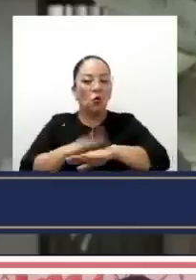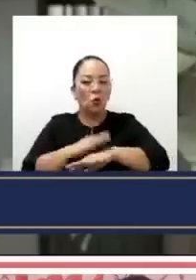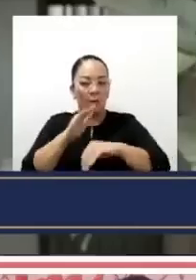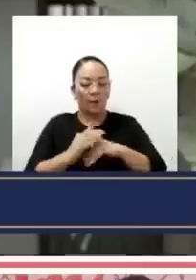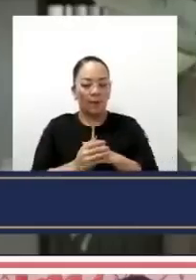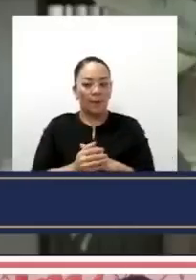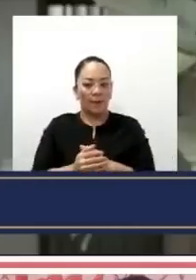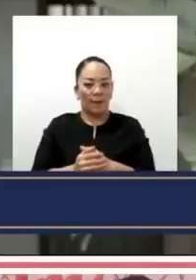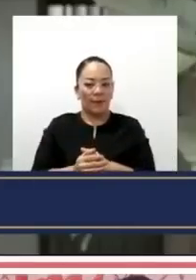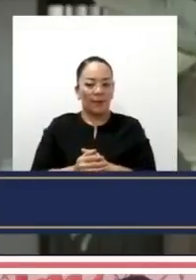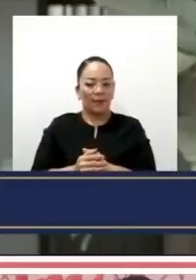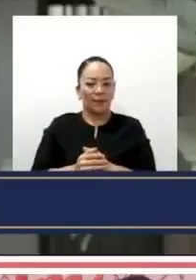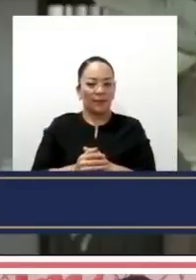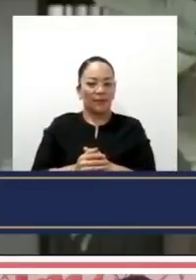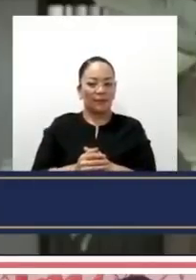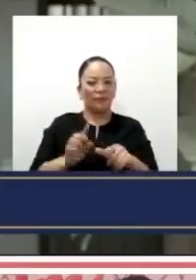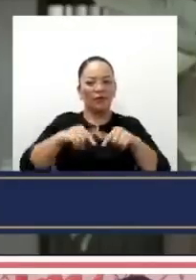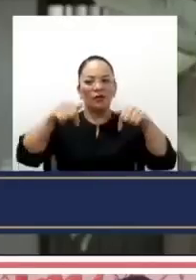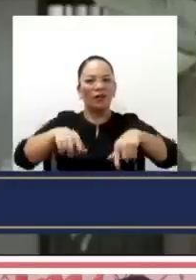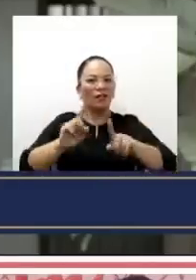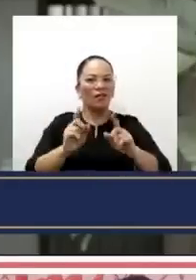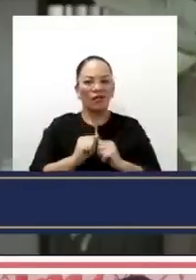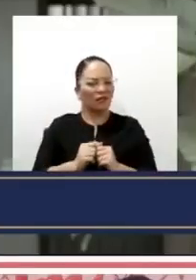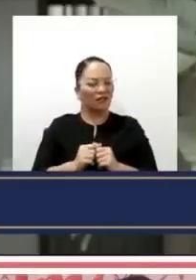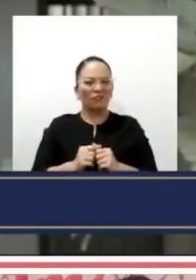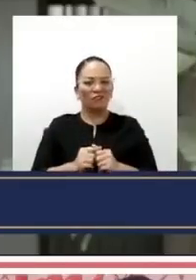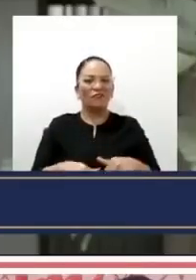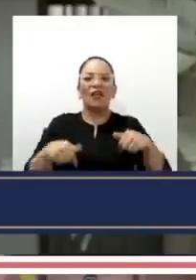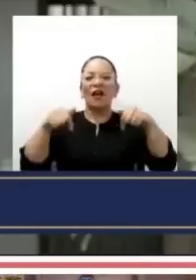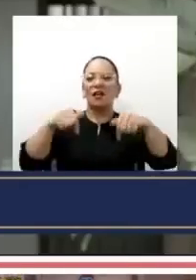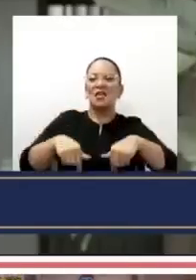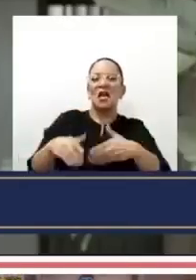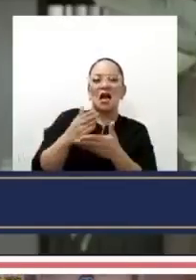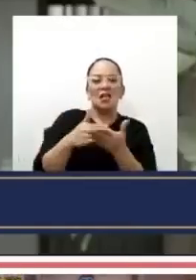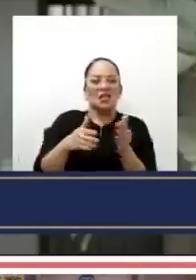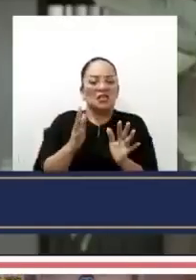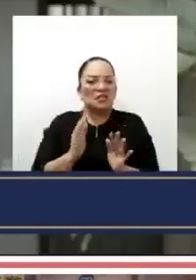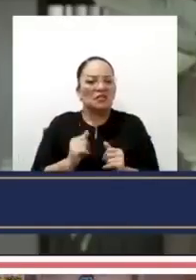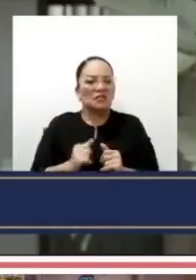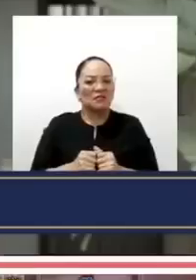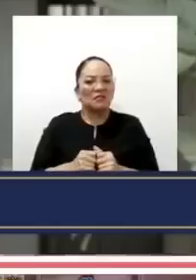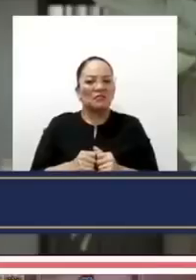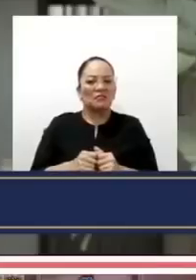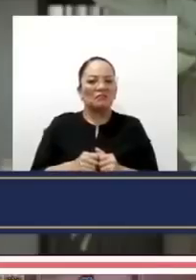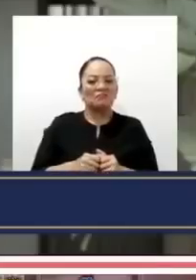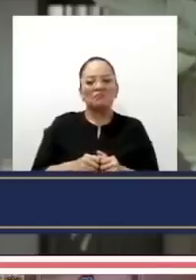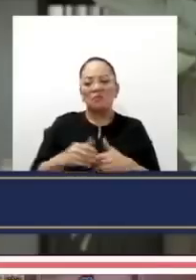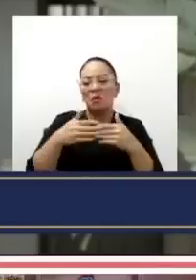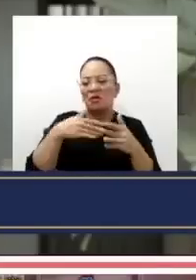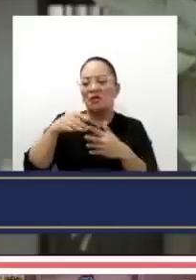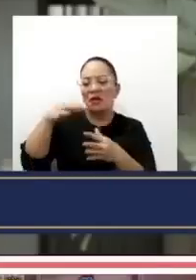culpabilidad. Aquí no, aquí llega alguien con un papel,